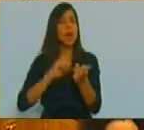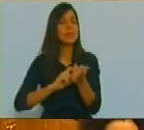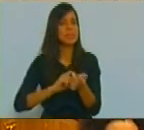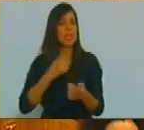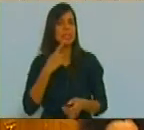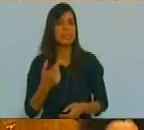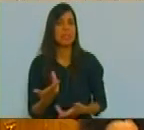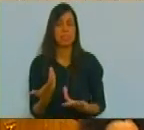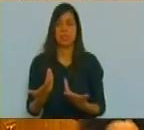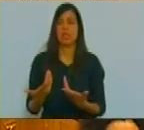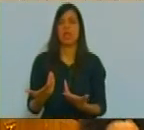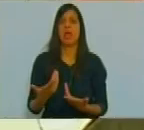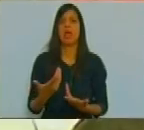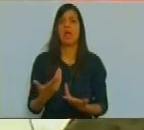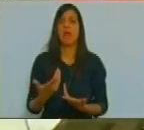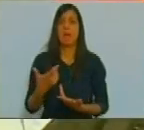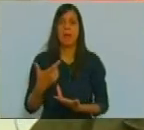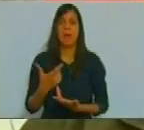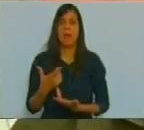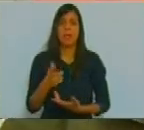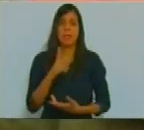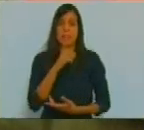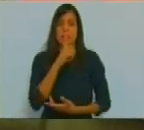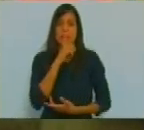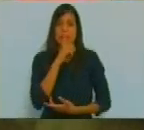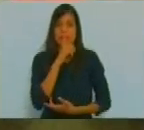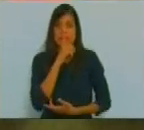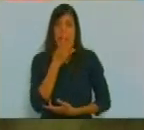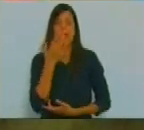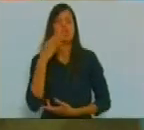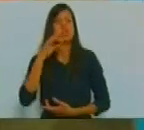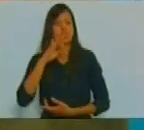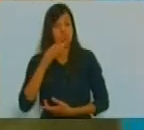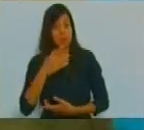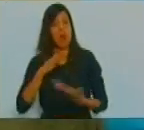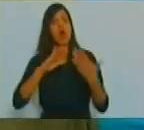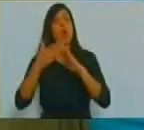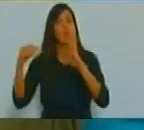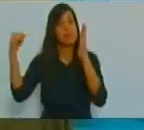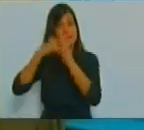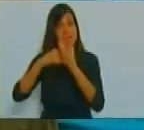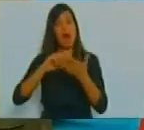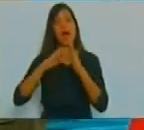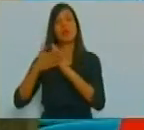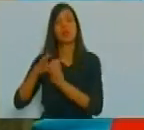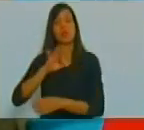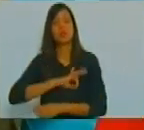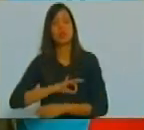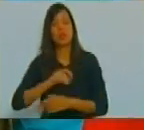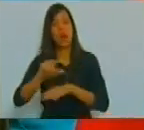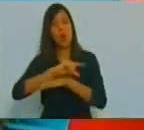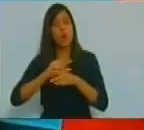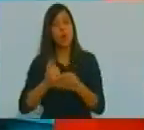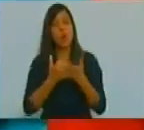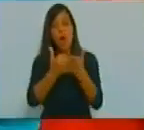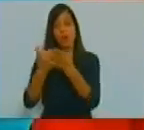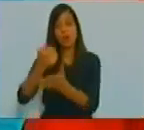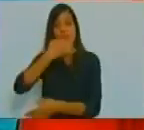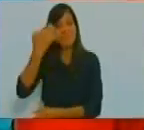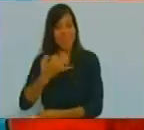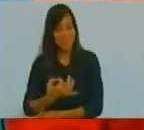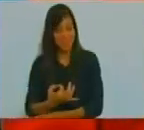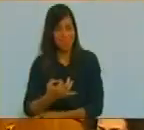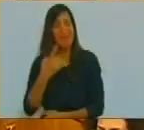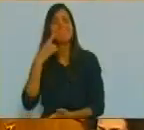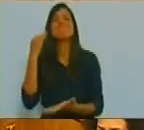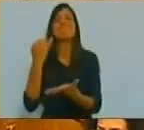puede negar en su sano juicio todo el aporte social que ha hecho esta revolución nosotros tenemos